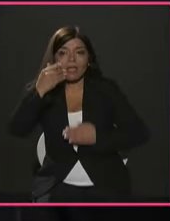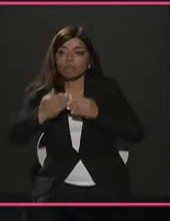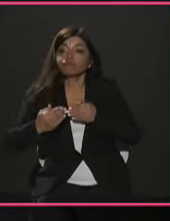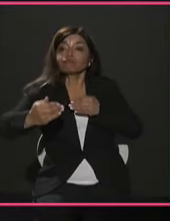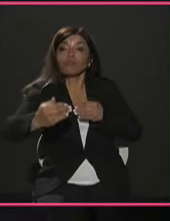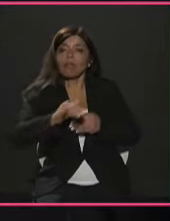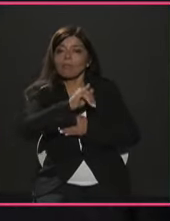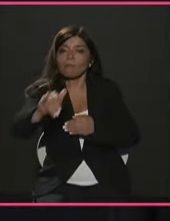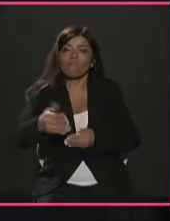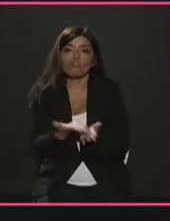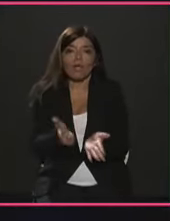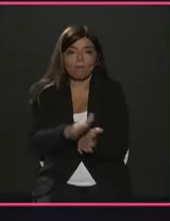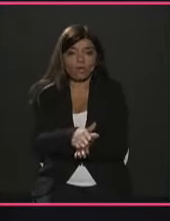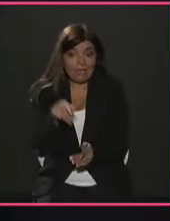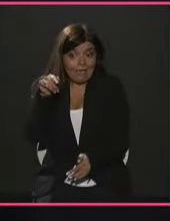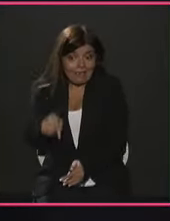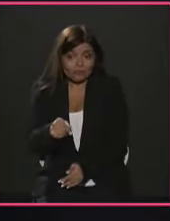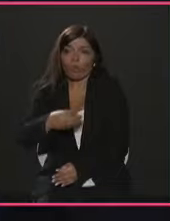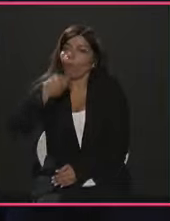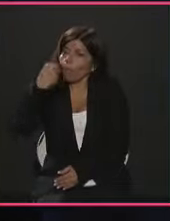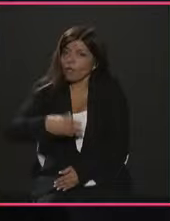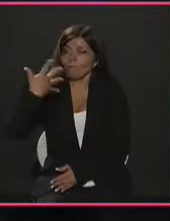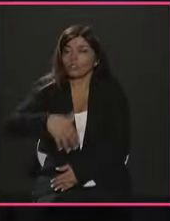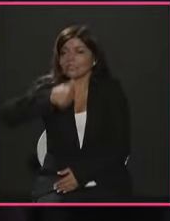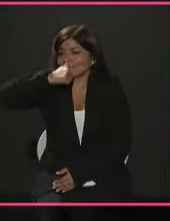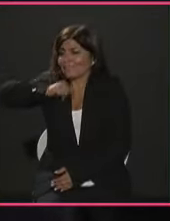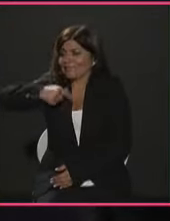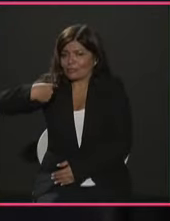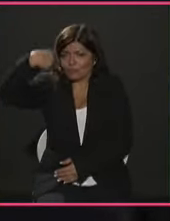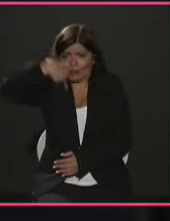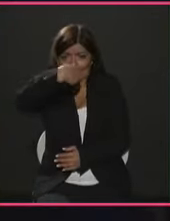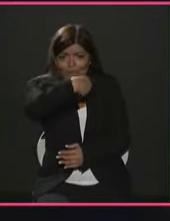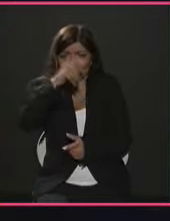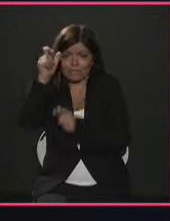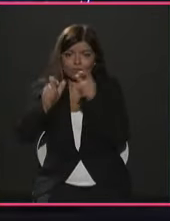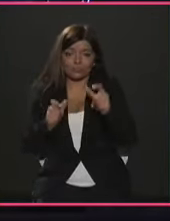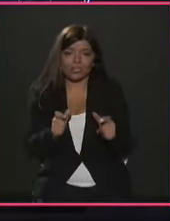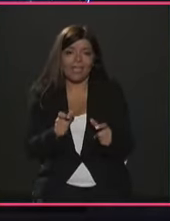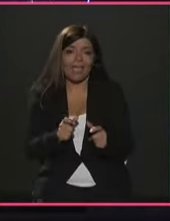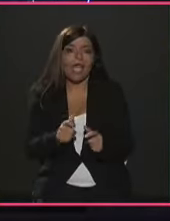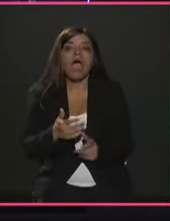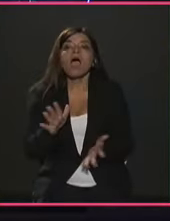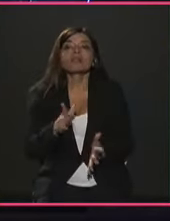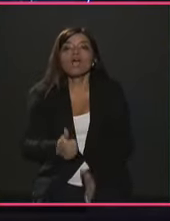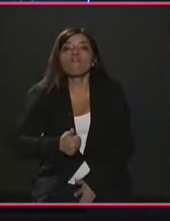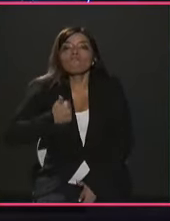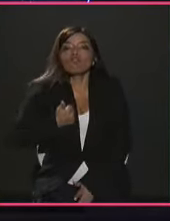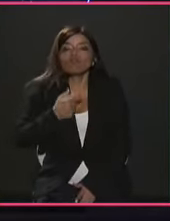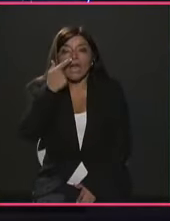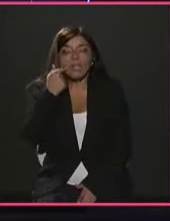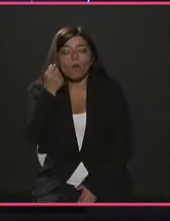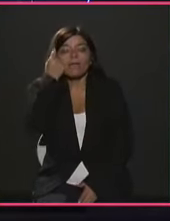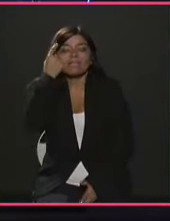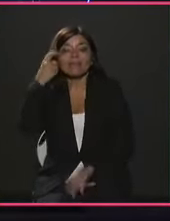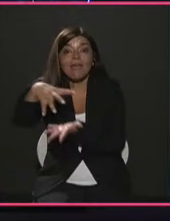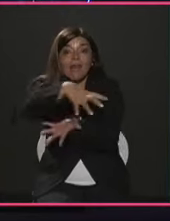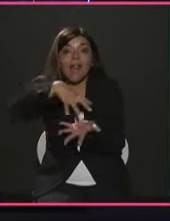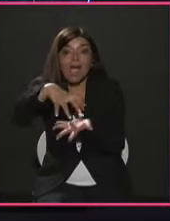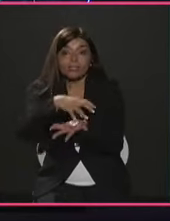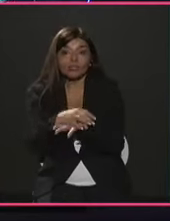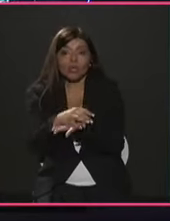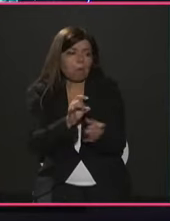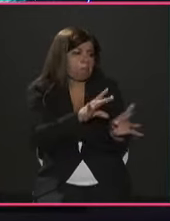Entonces ese es un secreto extraordinario que se representa finalmente en la voluntad del hombre entender que una ciudad no puede ser